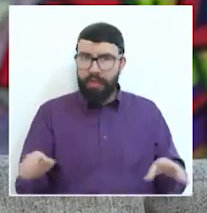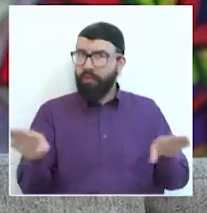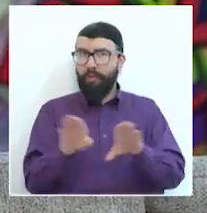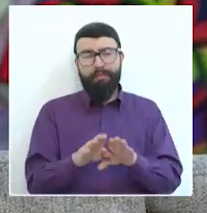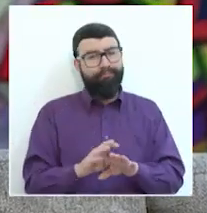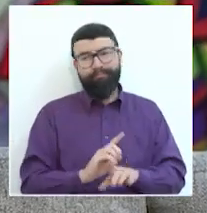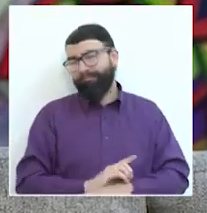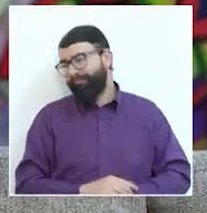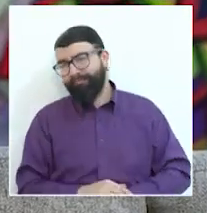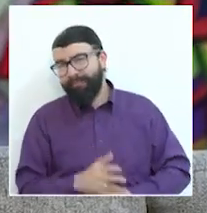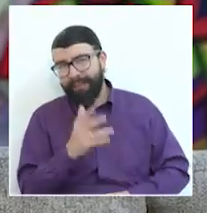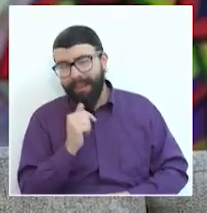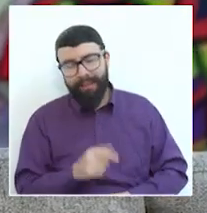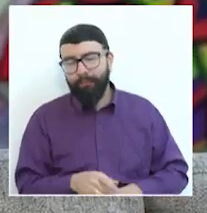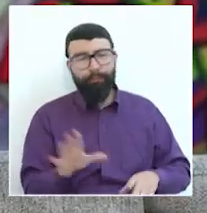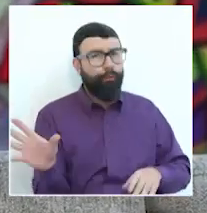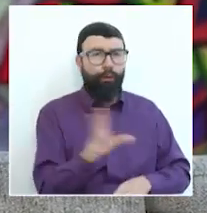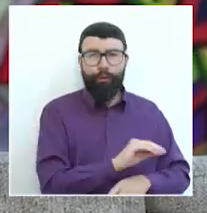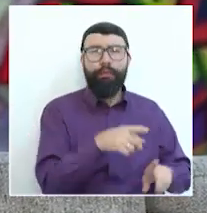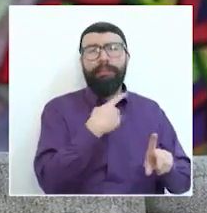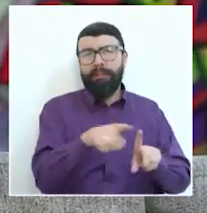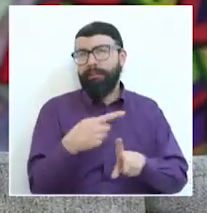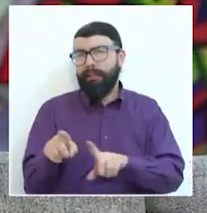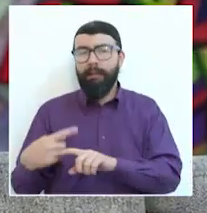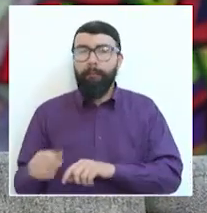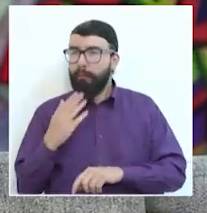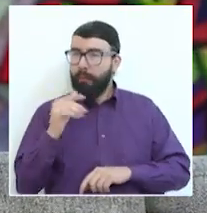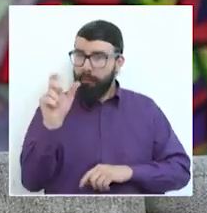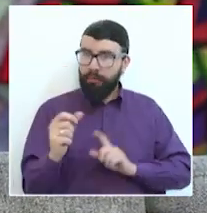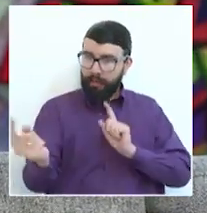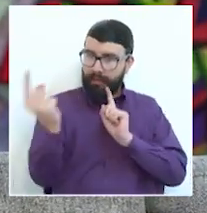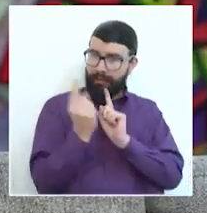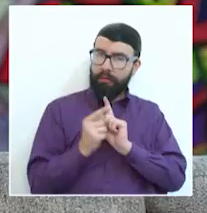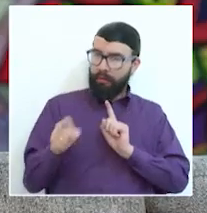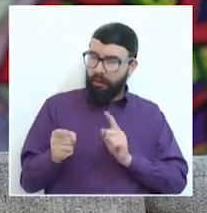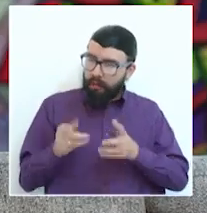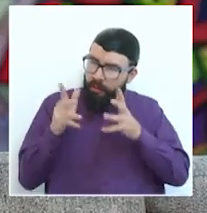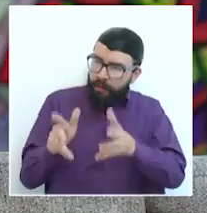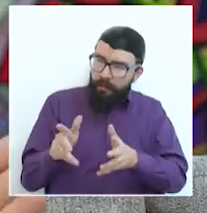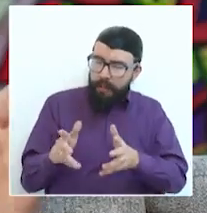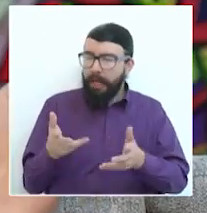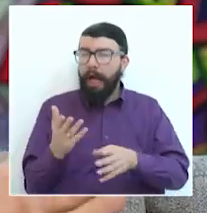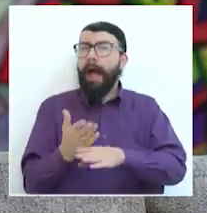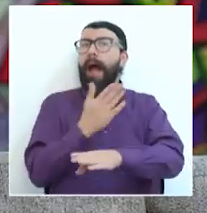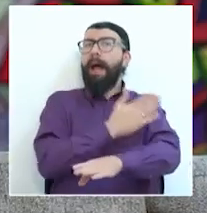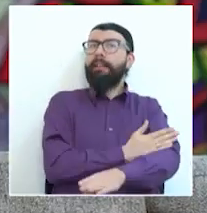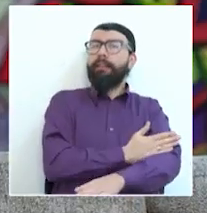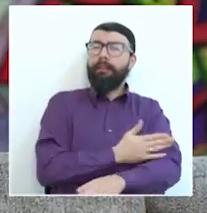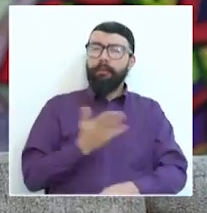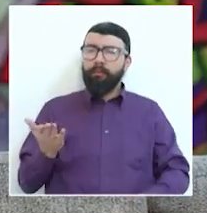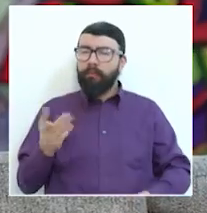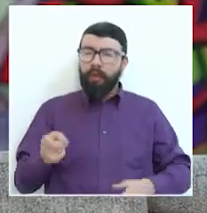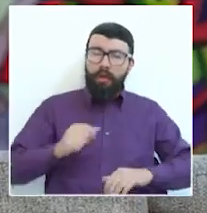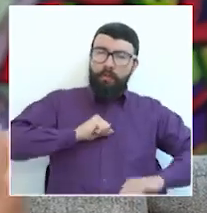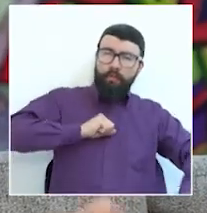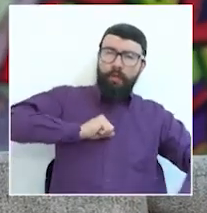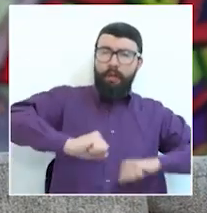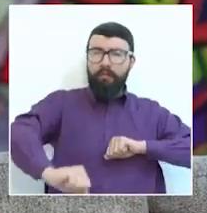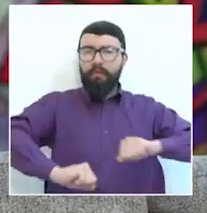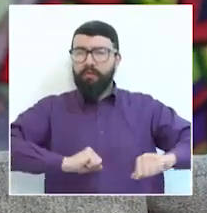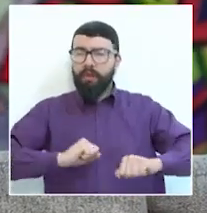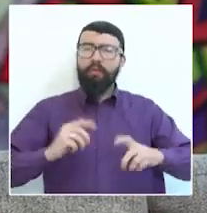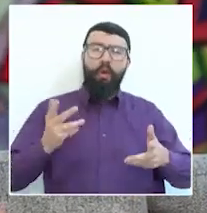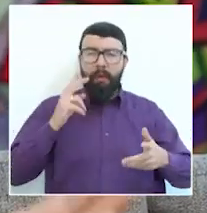definitivamente. Entonces, cada persona que llega al gimnasio tiene que ser evaluada en una serie de movimientos,